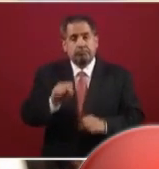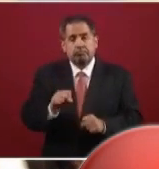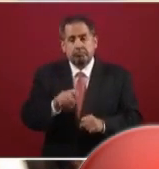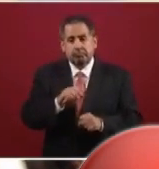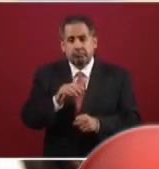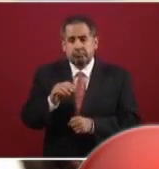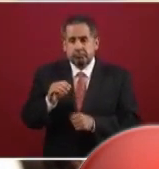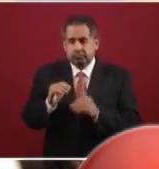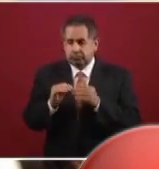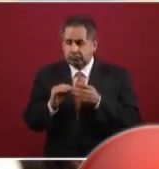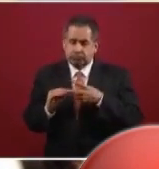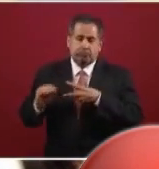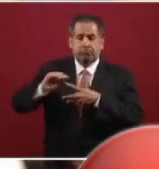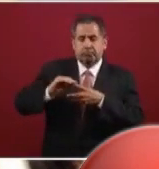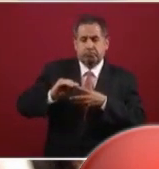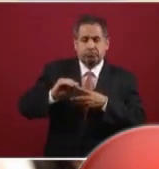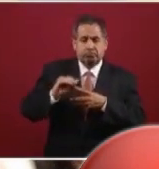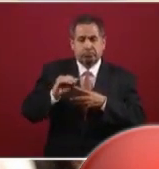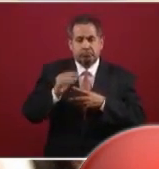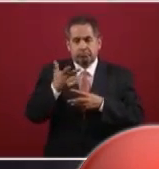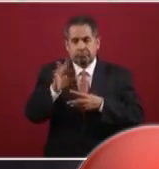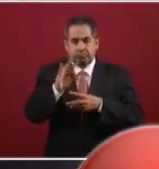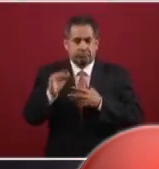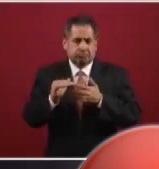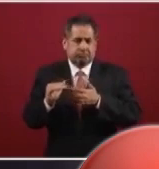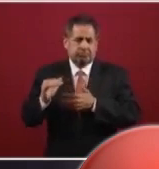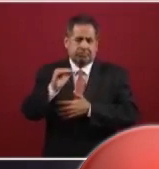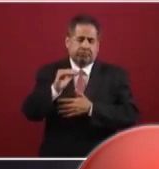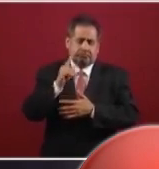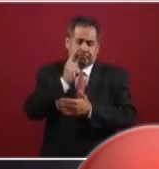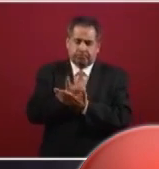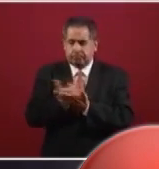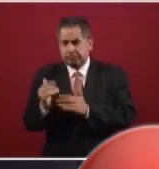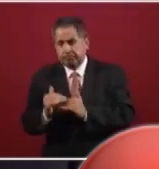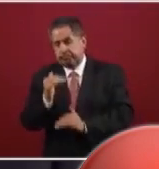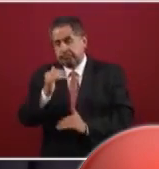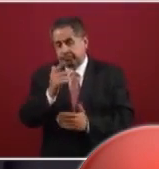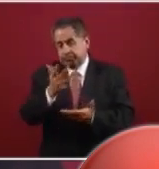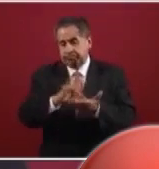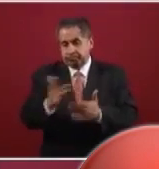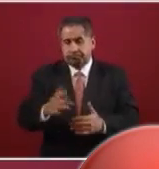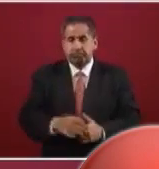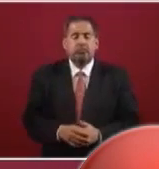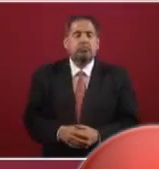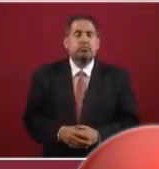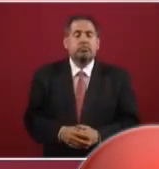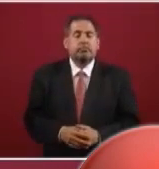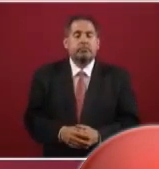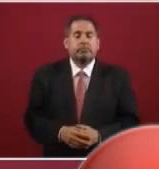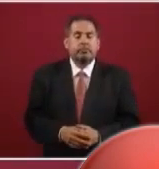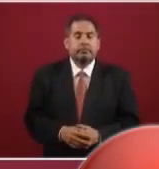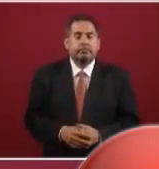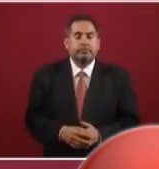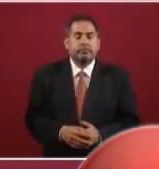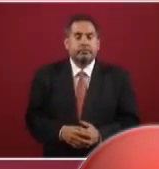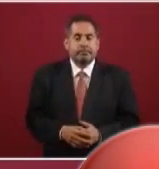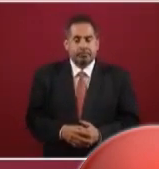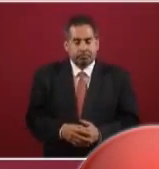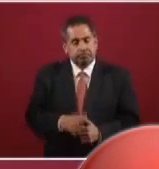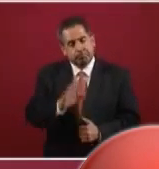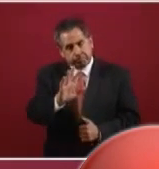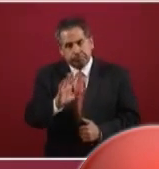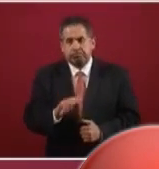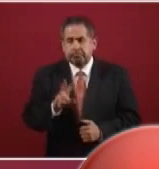las decenas en el ingreso al salario, en el aumento al salario. Gracias. Bueno, vamos